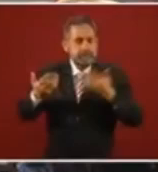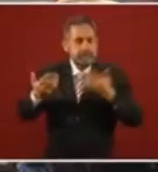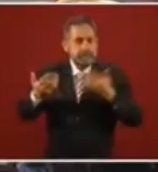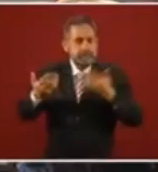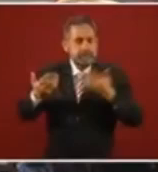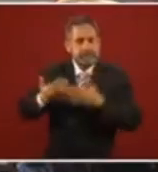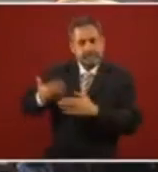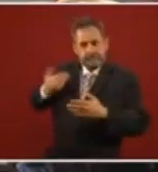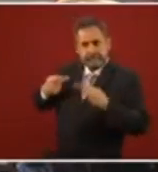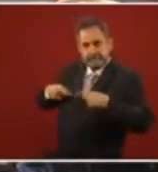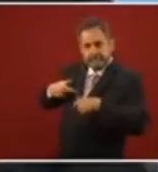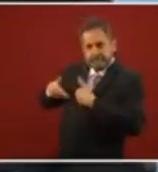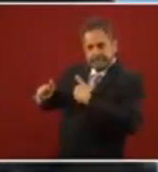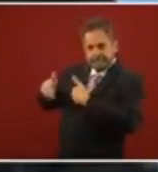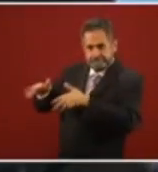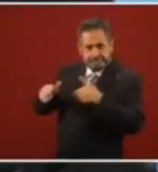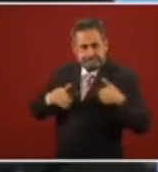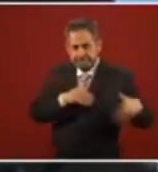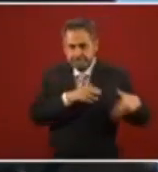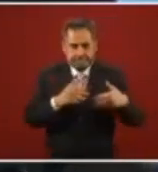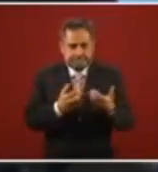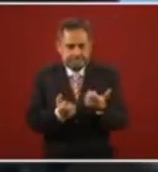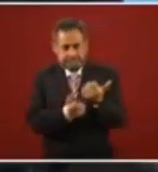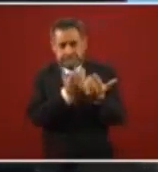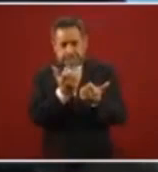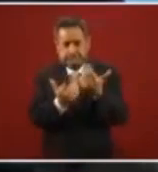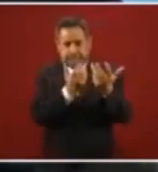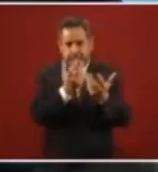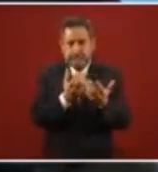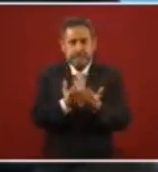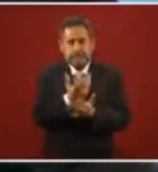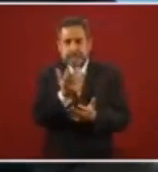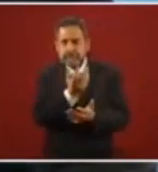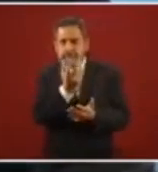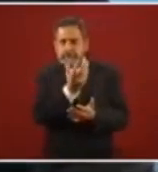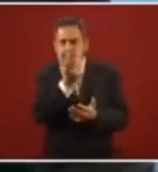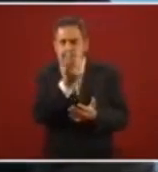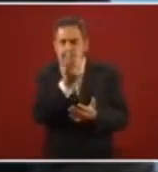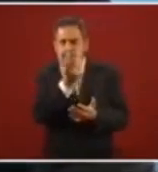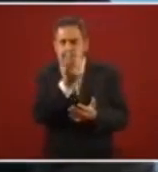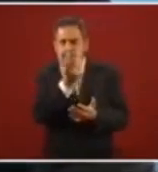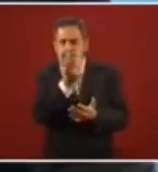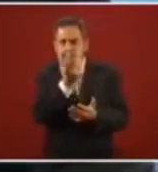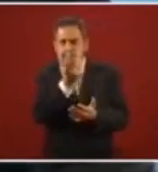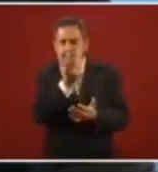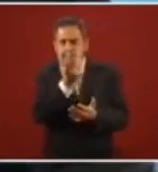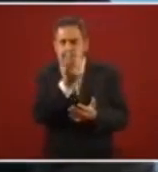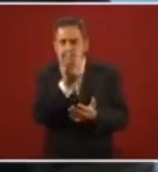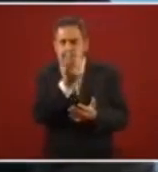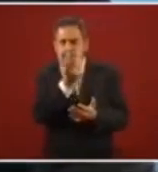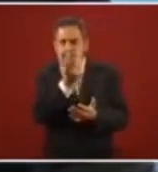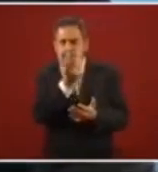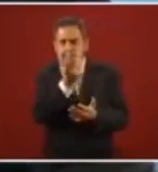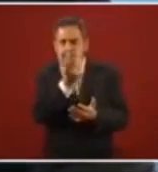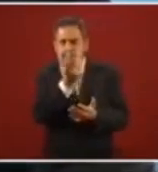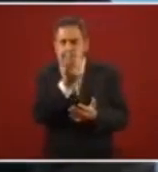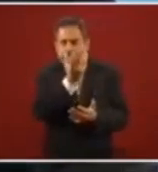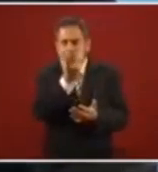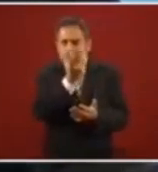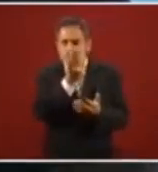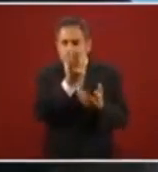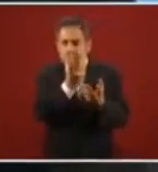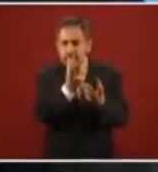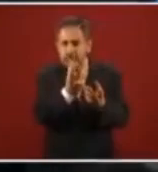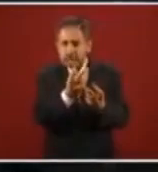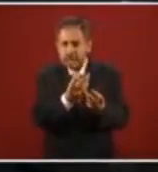...population nearby... ...justamente... ...para que el gas remanente... ...se esté quemando... ...y no... ...so that the remnant gas... ...can be burning...